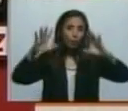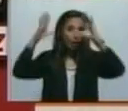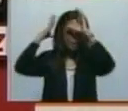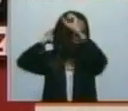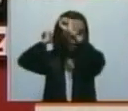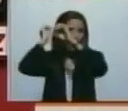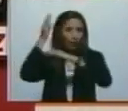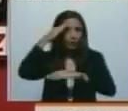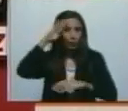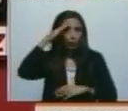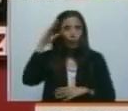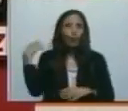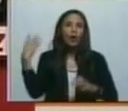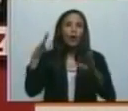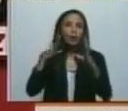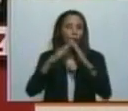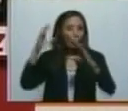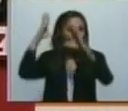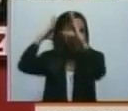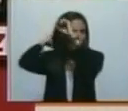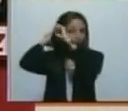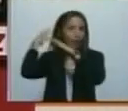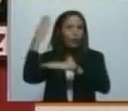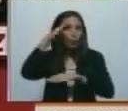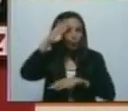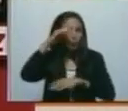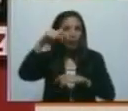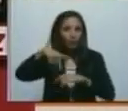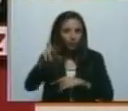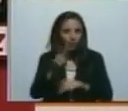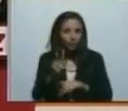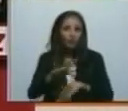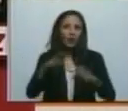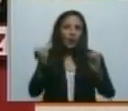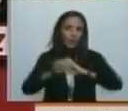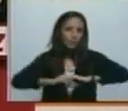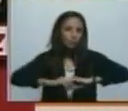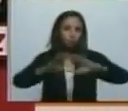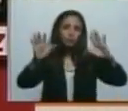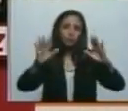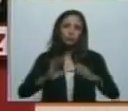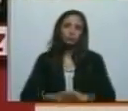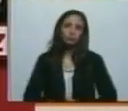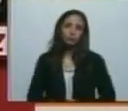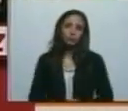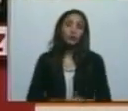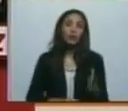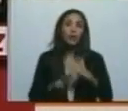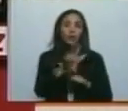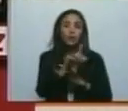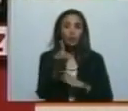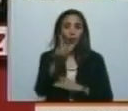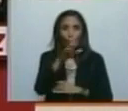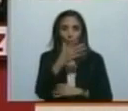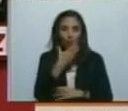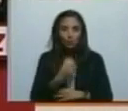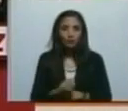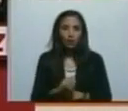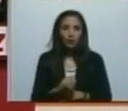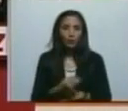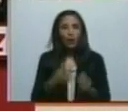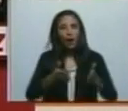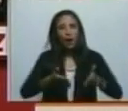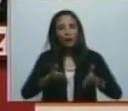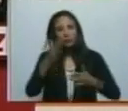la embajada de Cuba que le iban a poner una bomba. Es más, le voy a decir, le iban a poner el 31 de diciembre una bomba a la estatua de María